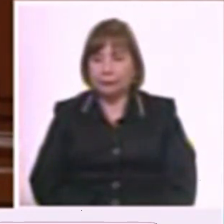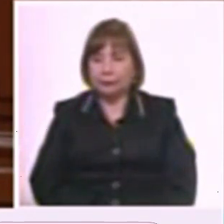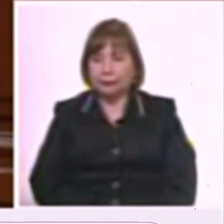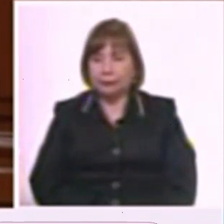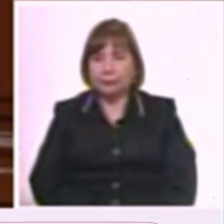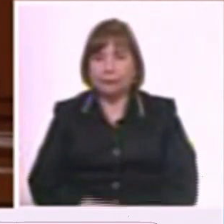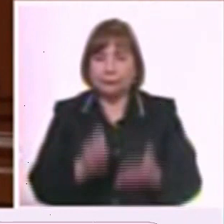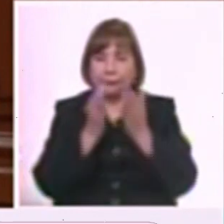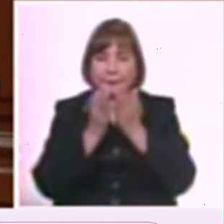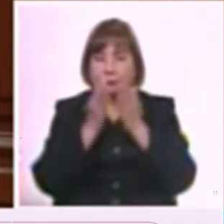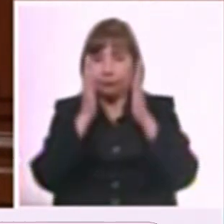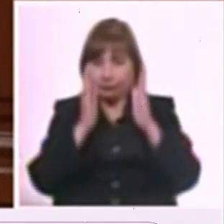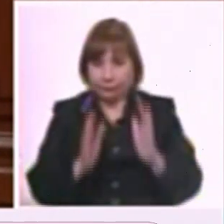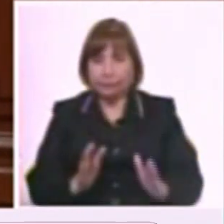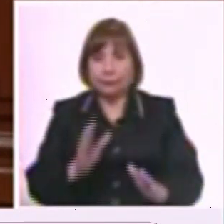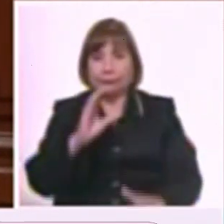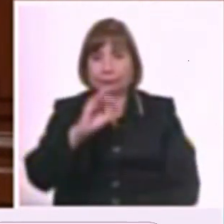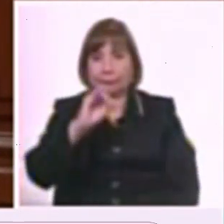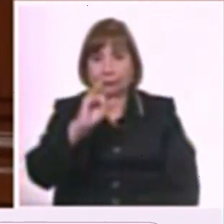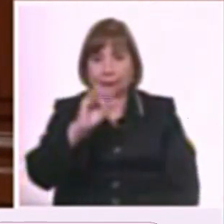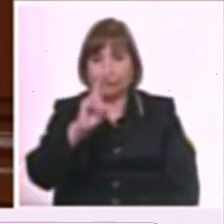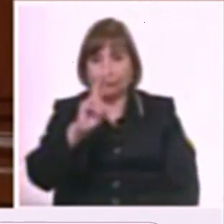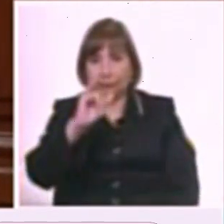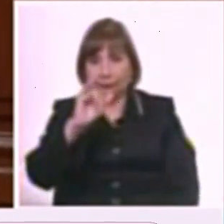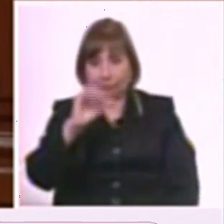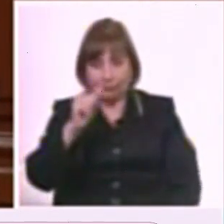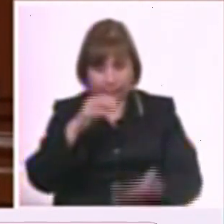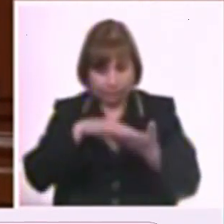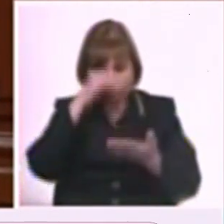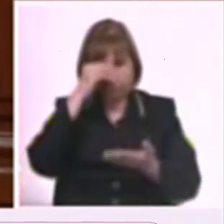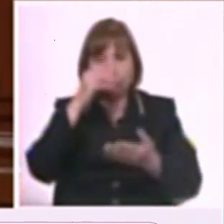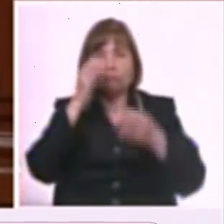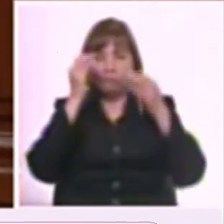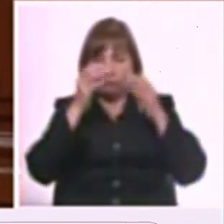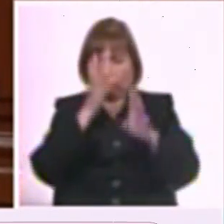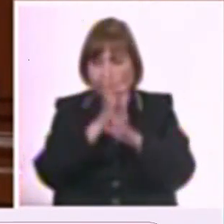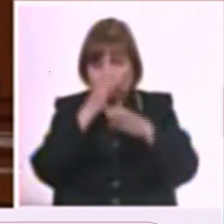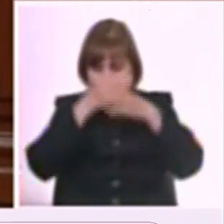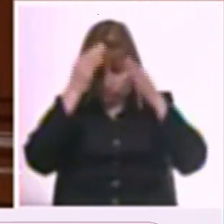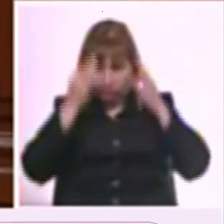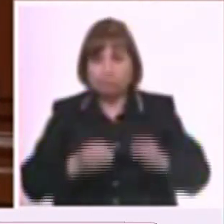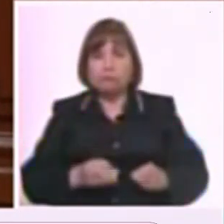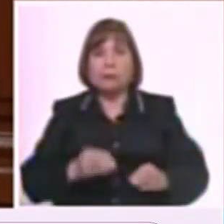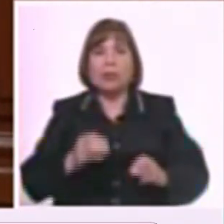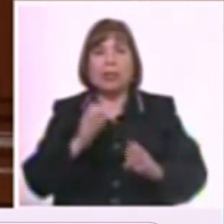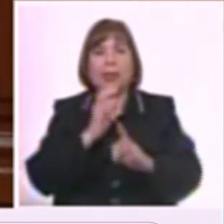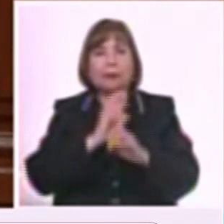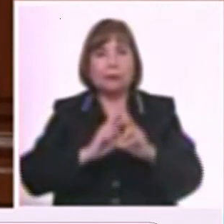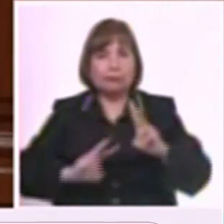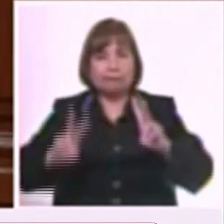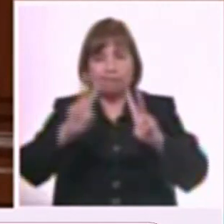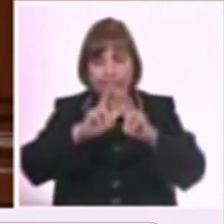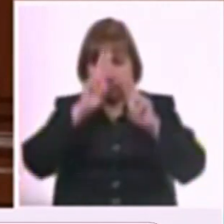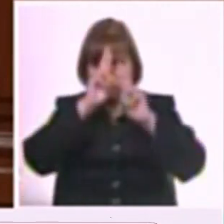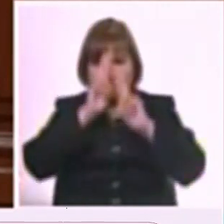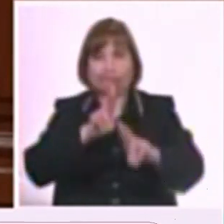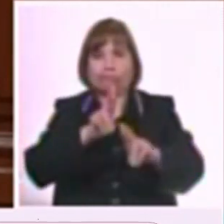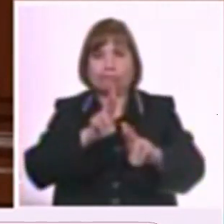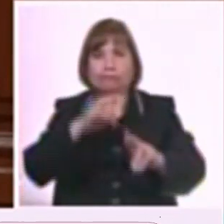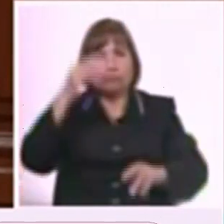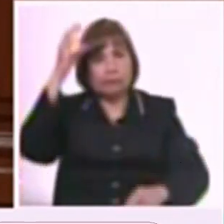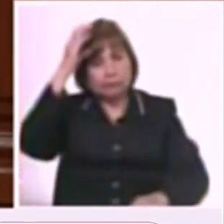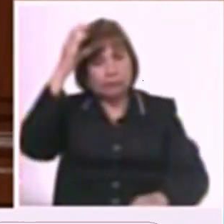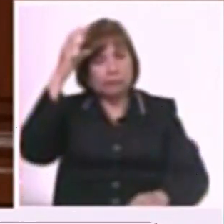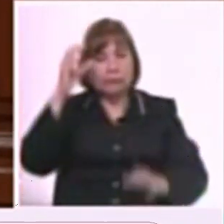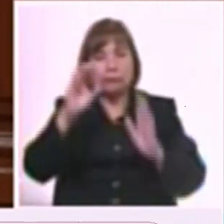Aproximadamente 103 millones de estudiantes de primaria y secundaria de los pueblos originarios que reciben educación intercultural tendrán acceso